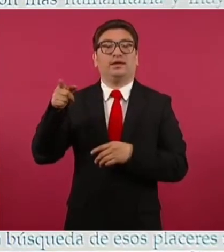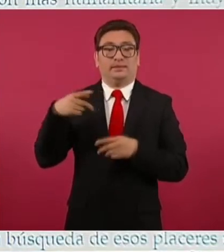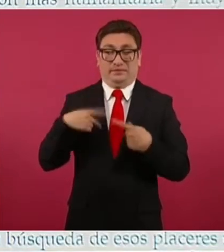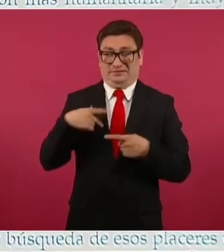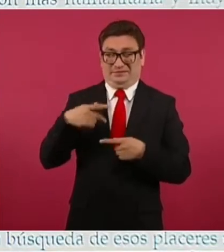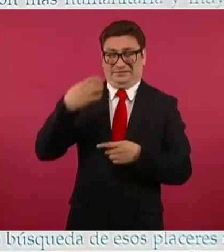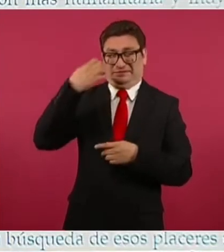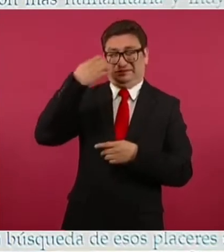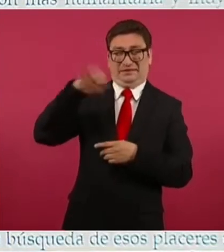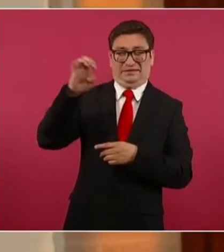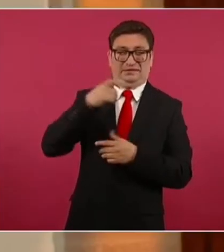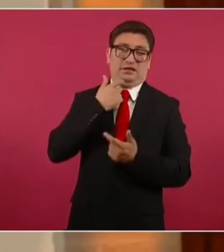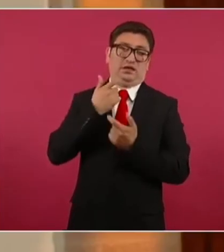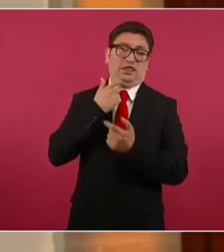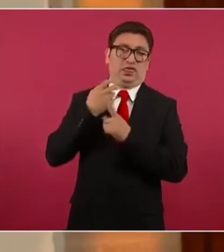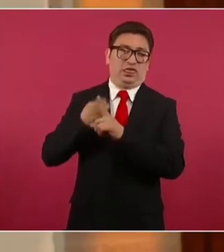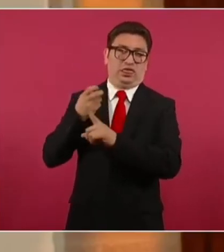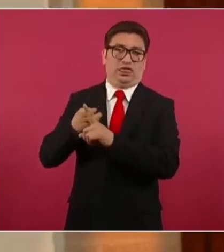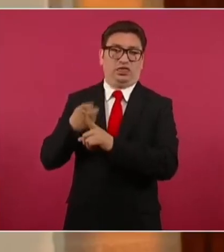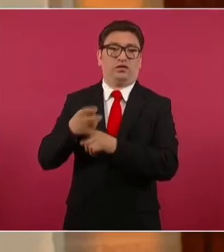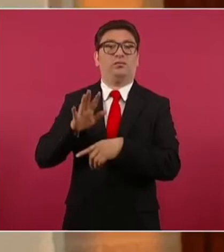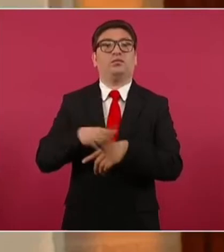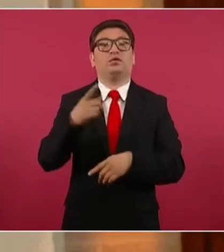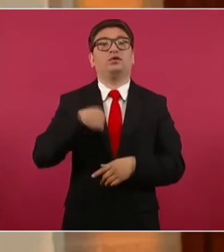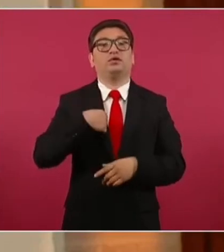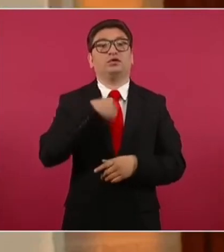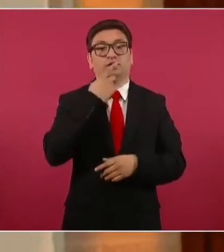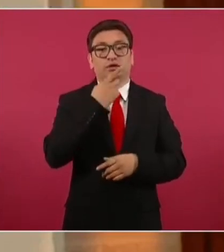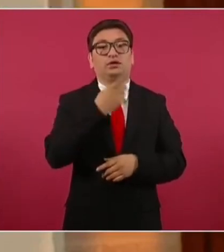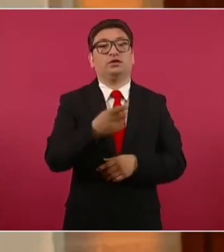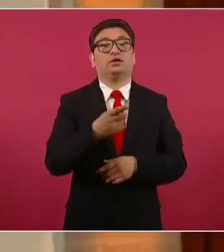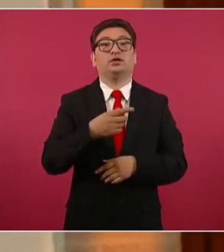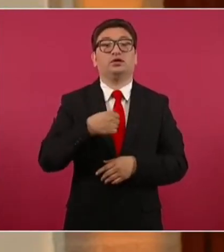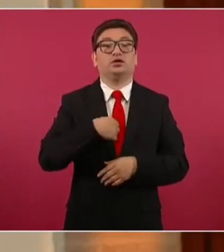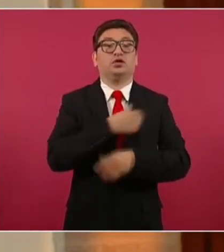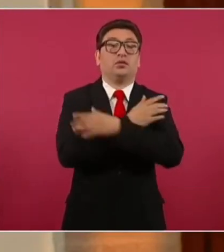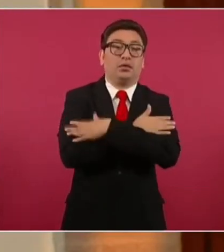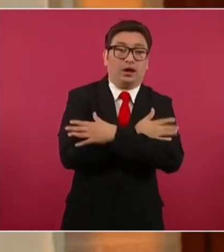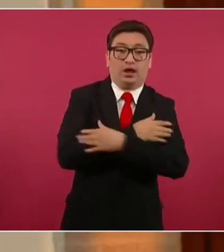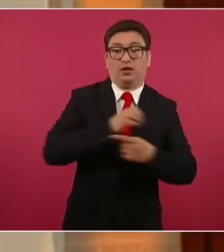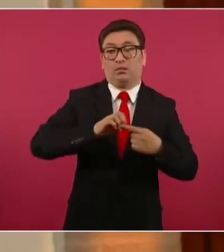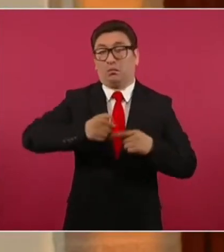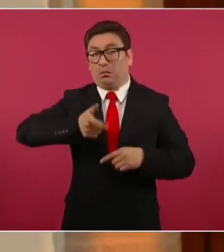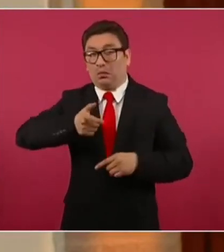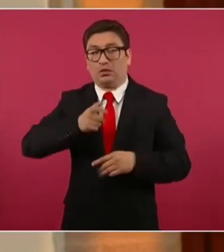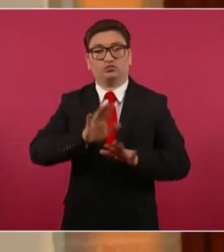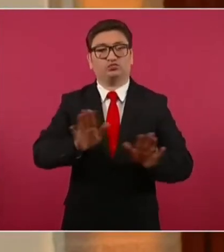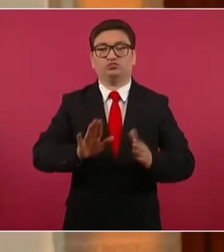burlaron, y lo siguen haciendo, cuando dije y repito: abrazos, no balazos.